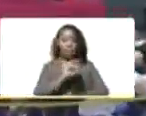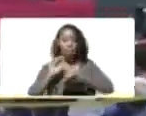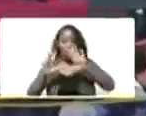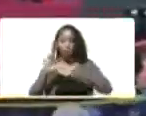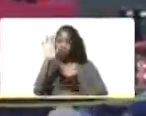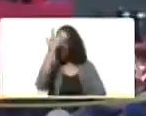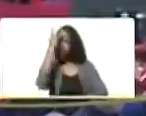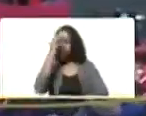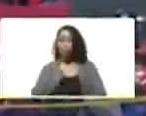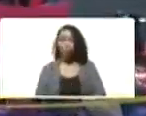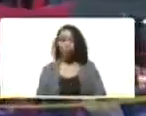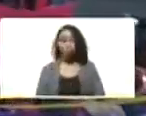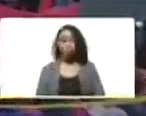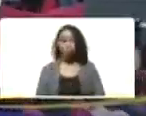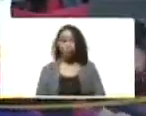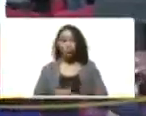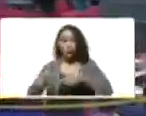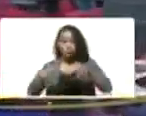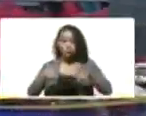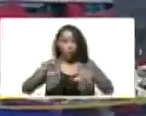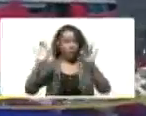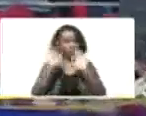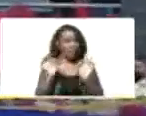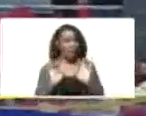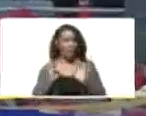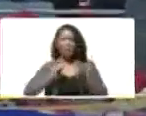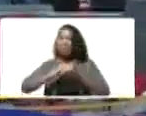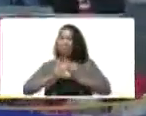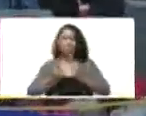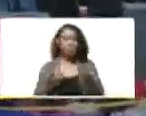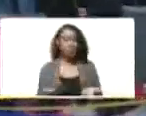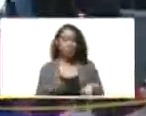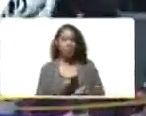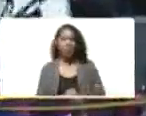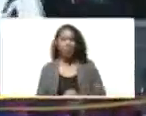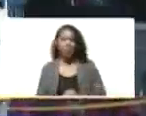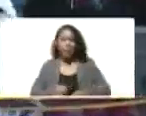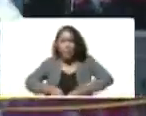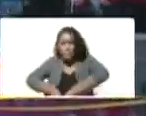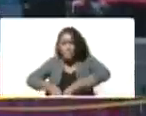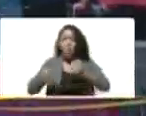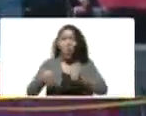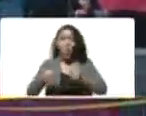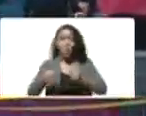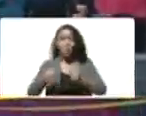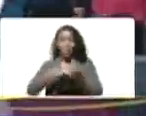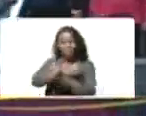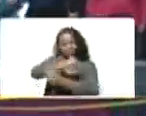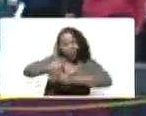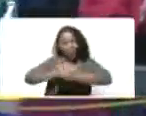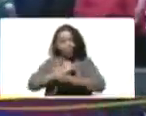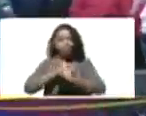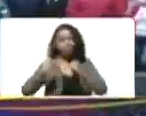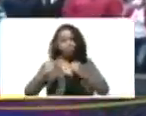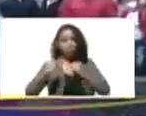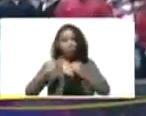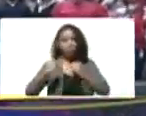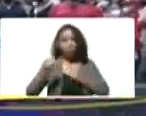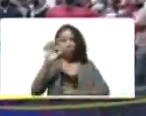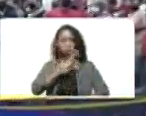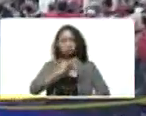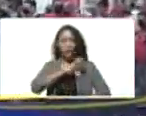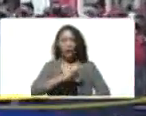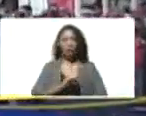febrero, sin lugar a dudas, significó la ruptura de las amarras